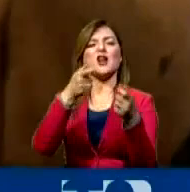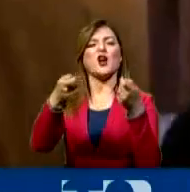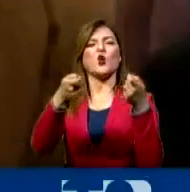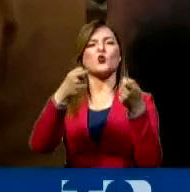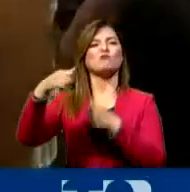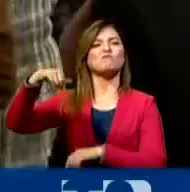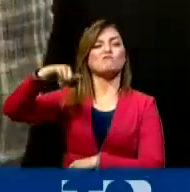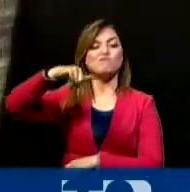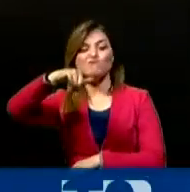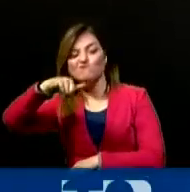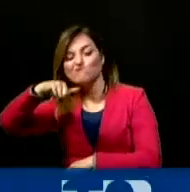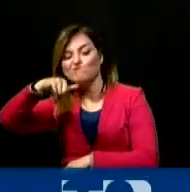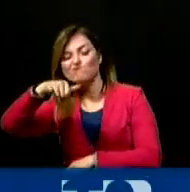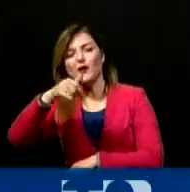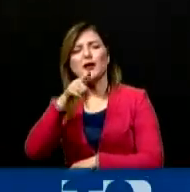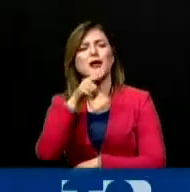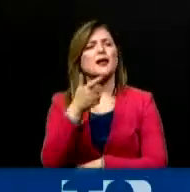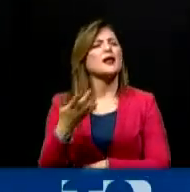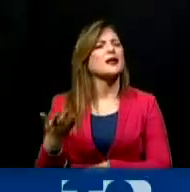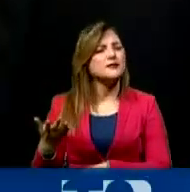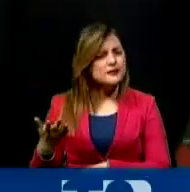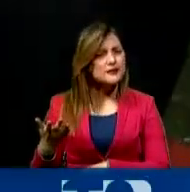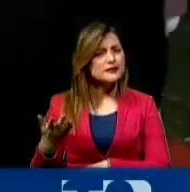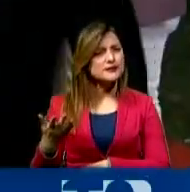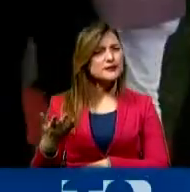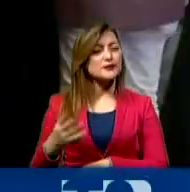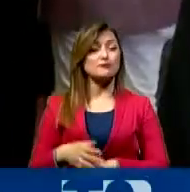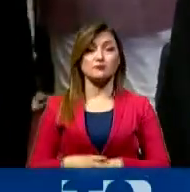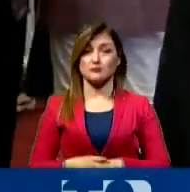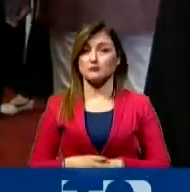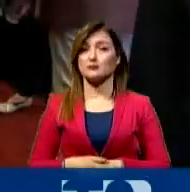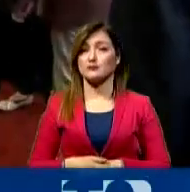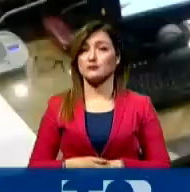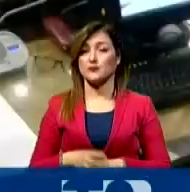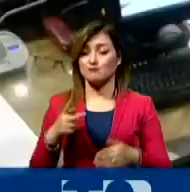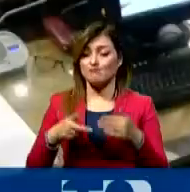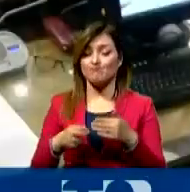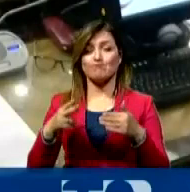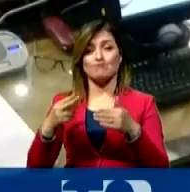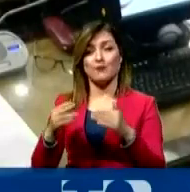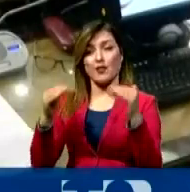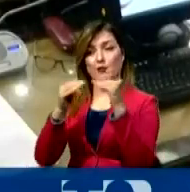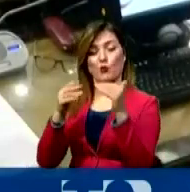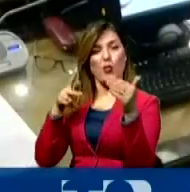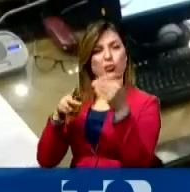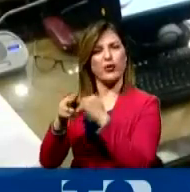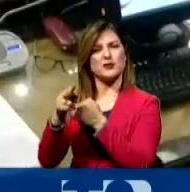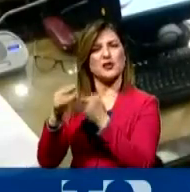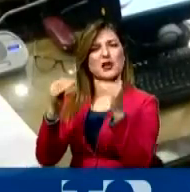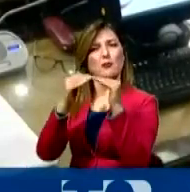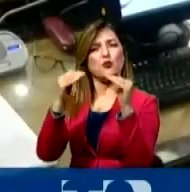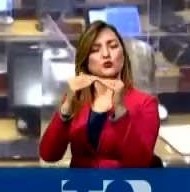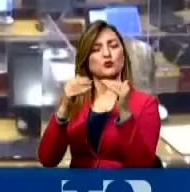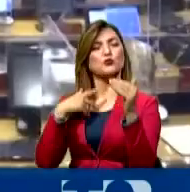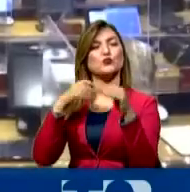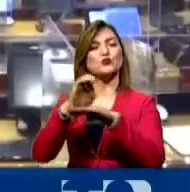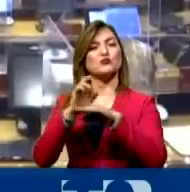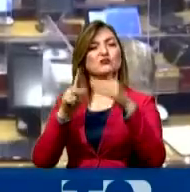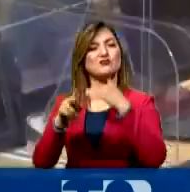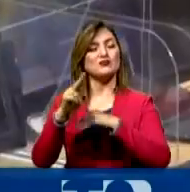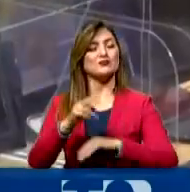acaba de incluso de establecer como el interrumpir el cauce democrático en el Ecuador. Absolutamente